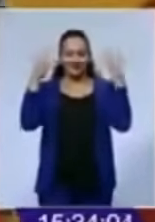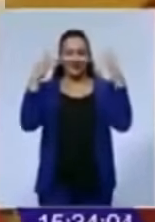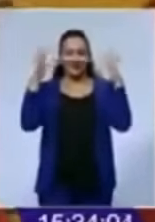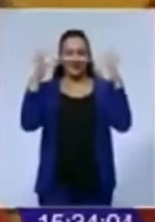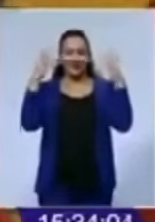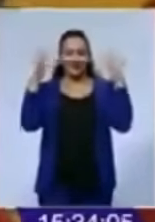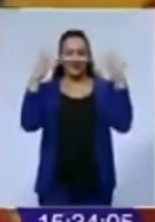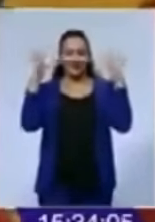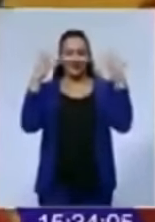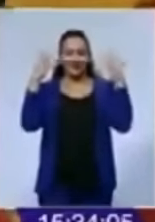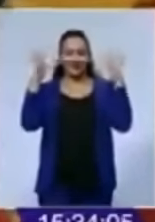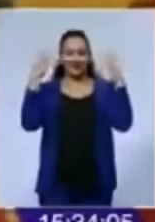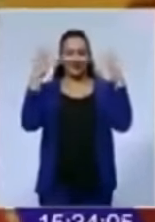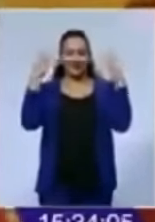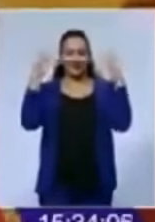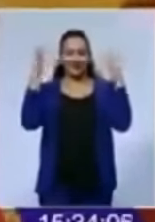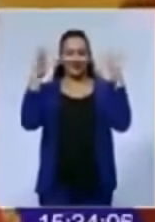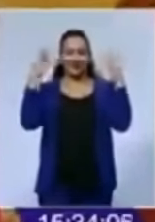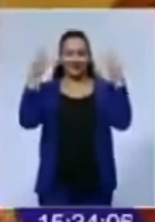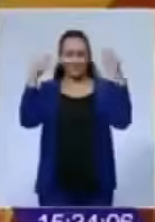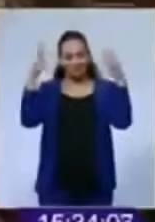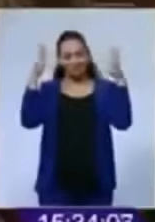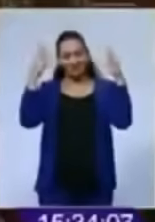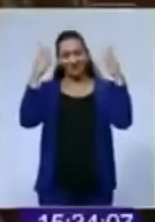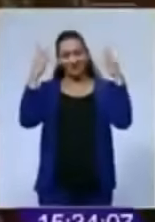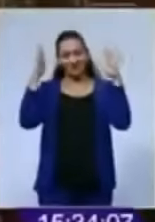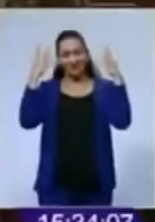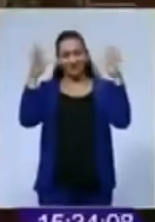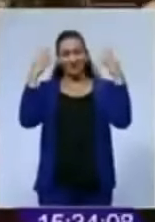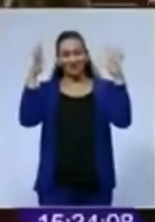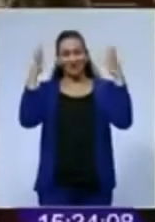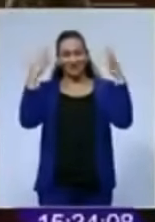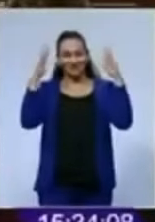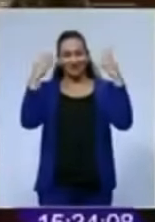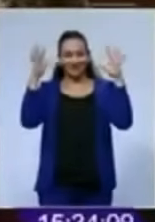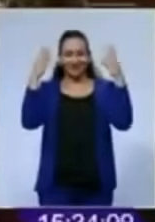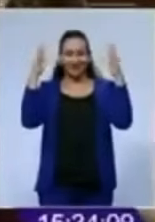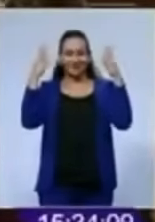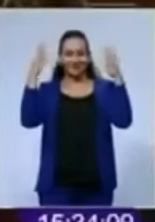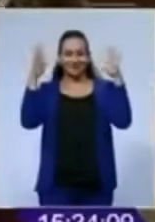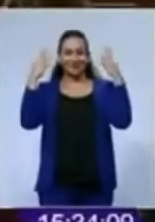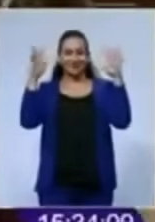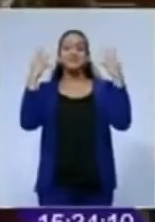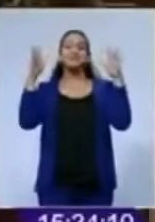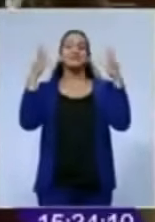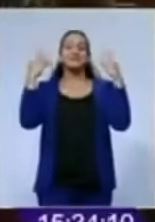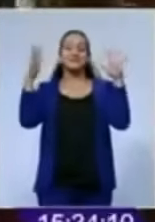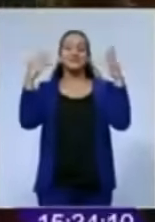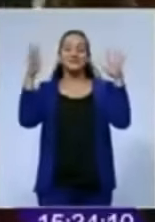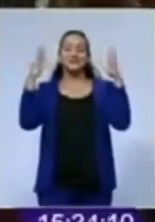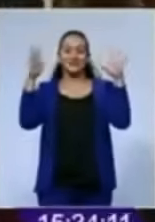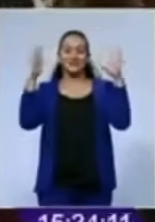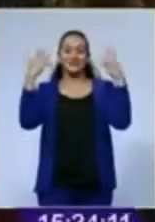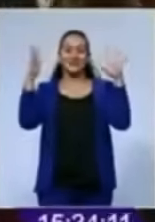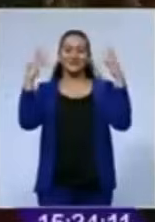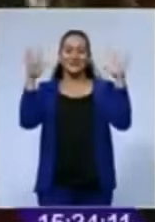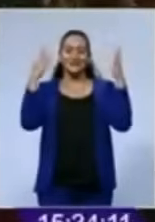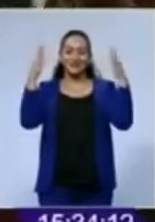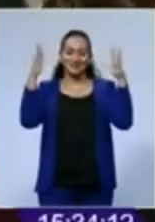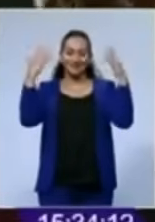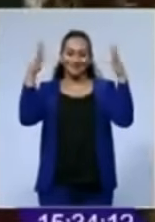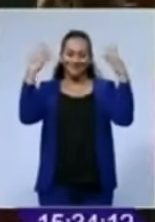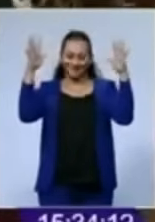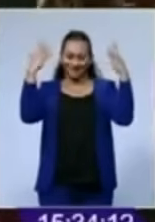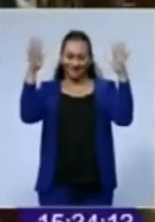Gortari expresidente ex eh titular del poder ejecutivo luego en 2019 al igual que su amigo el ministro